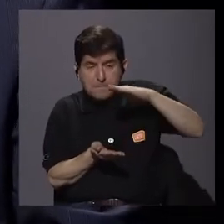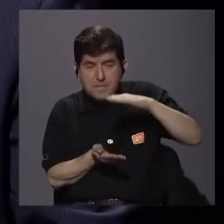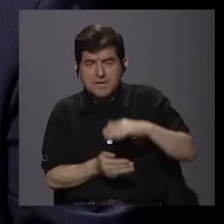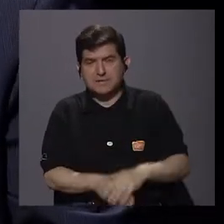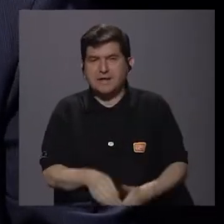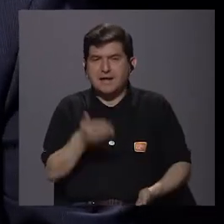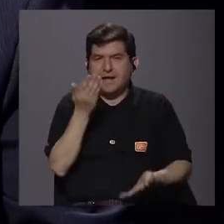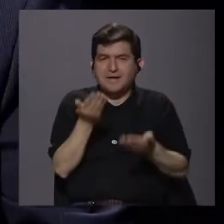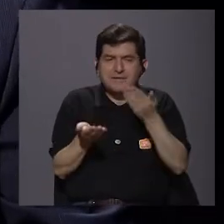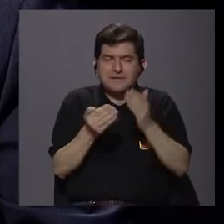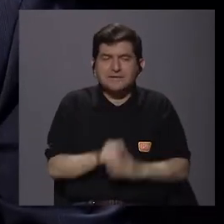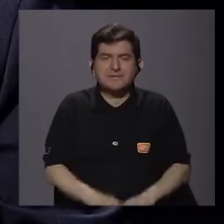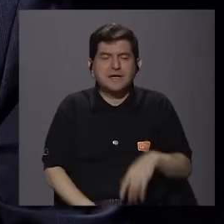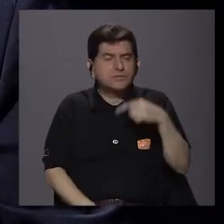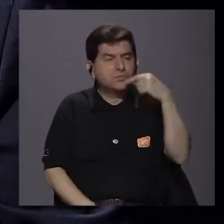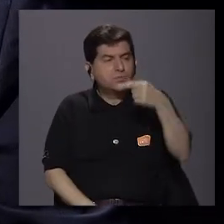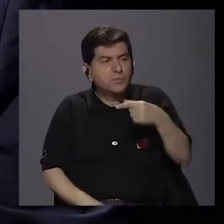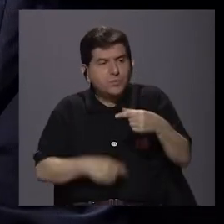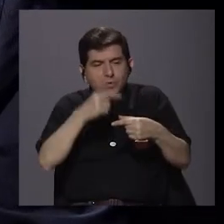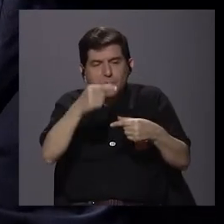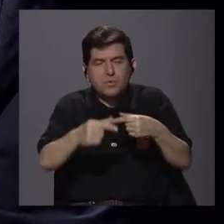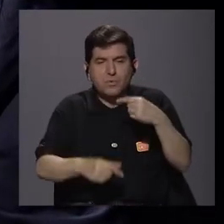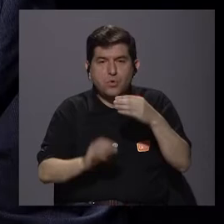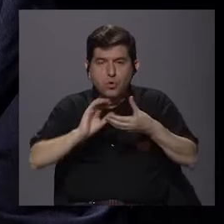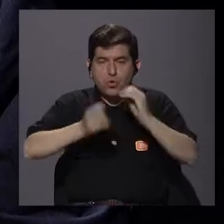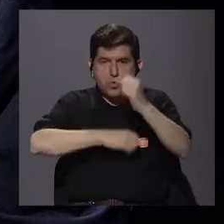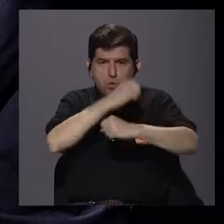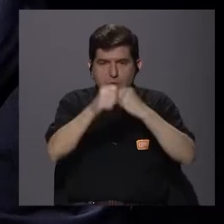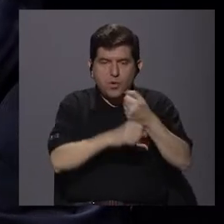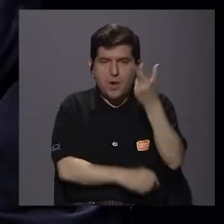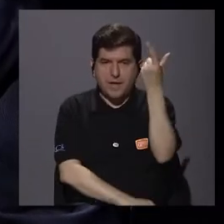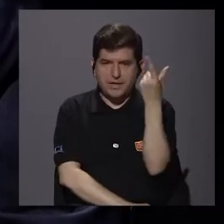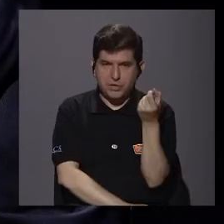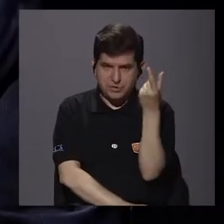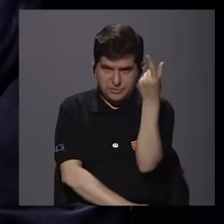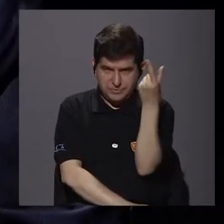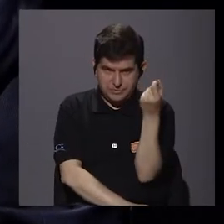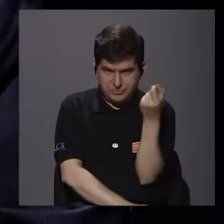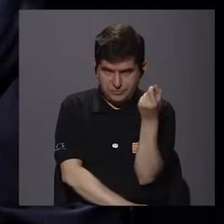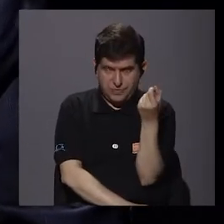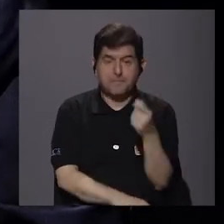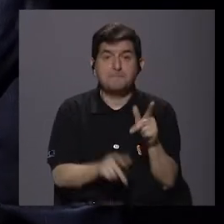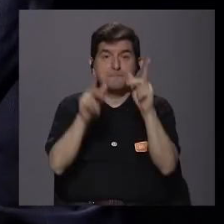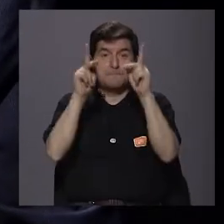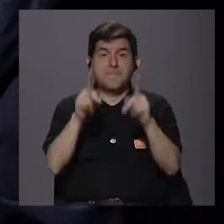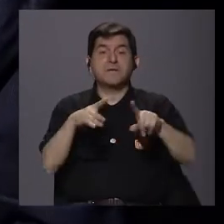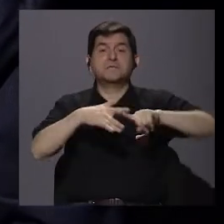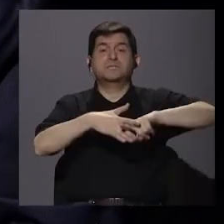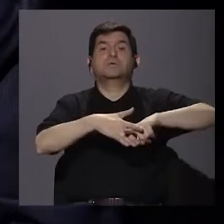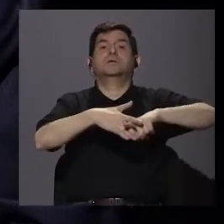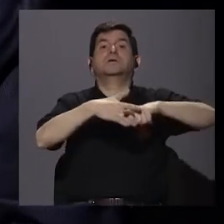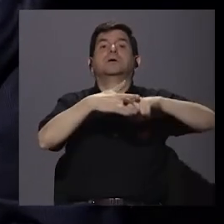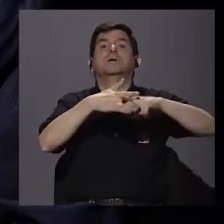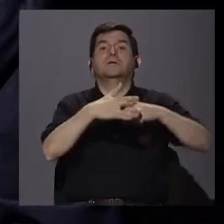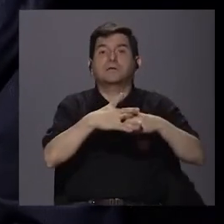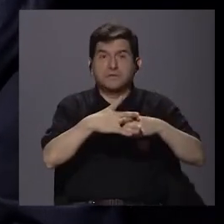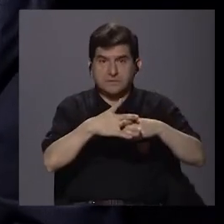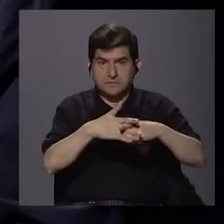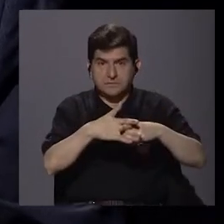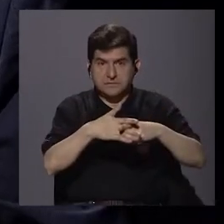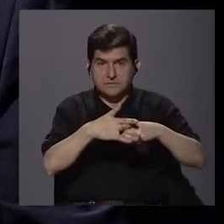muy suavemente el número de años para pensionarse cuando la gente comienza